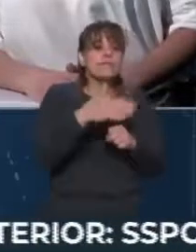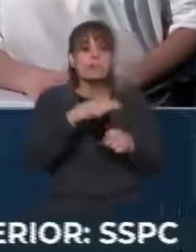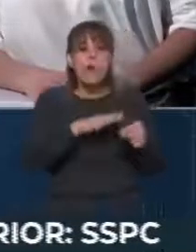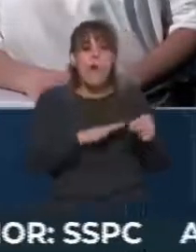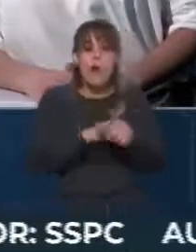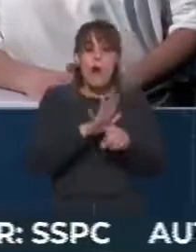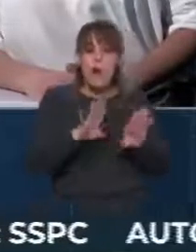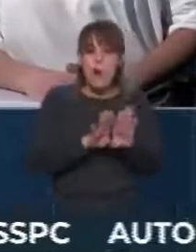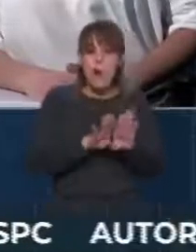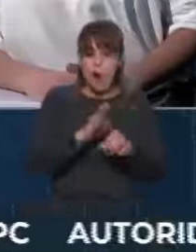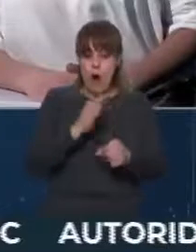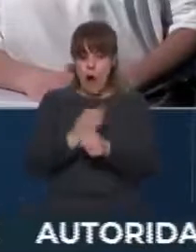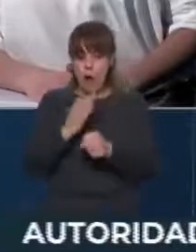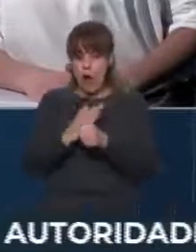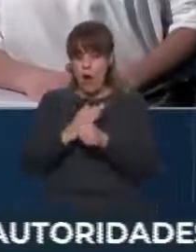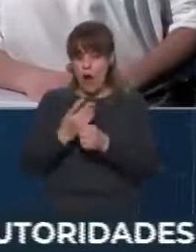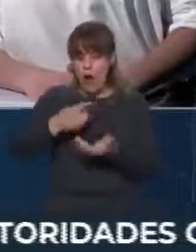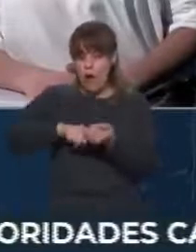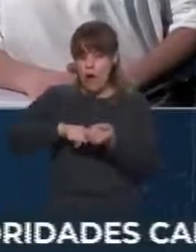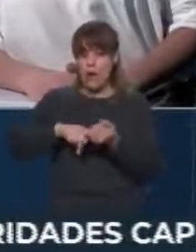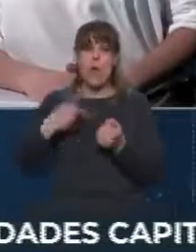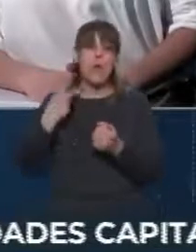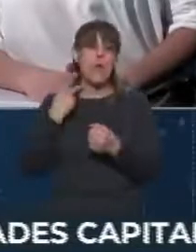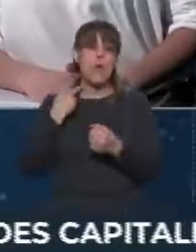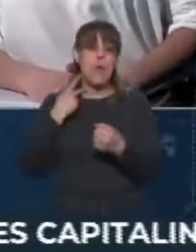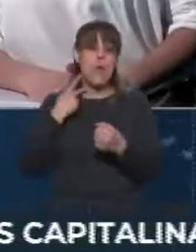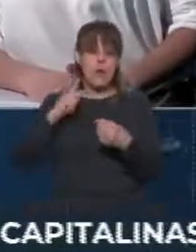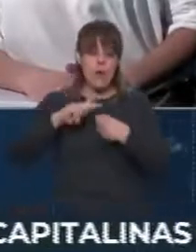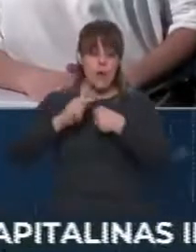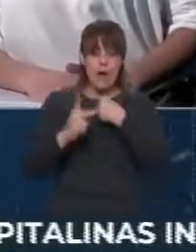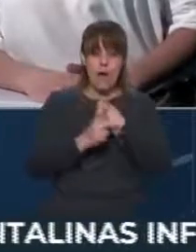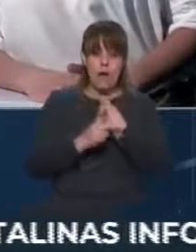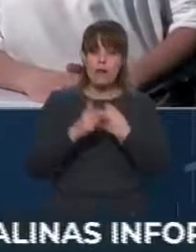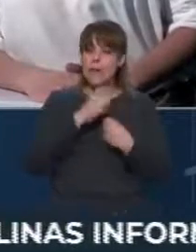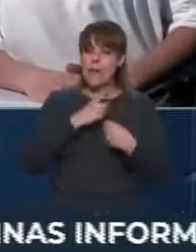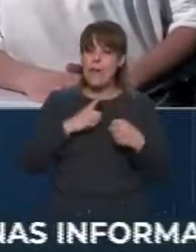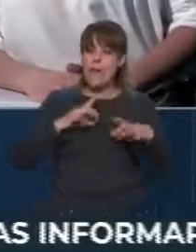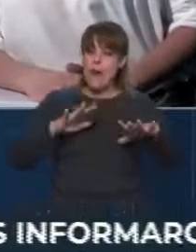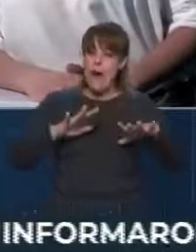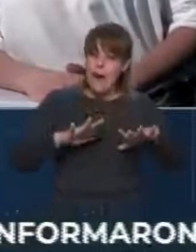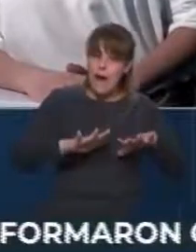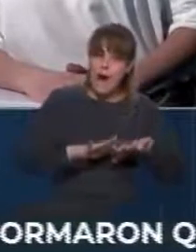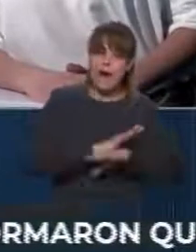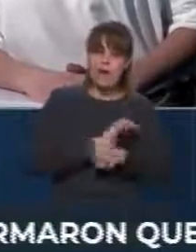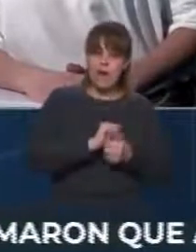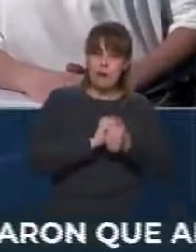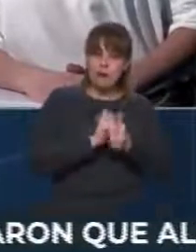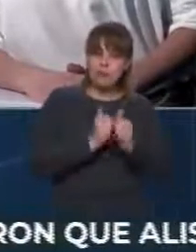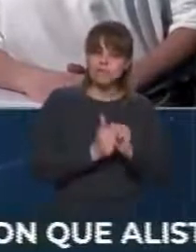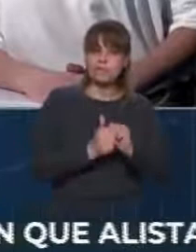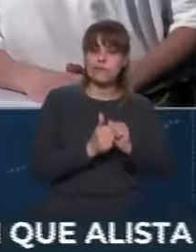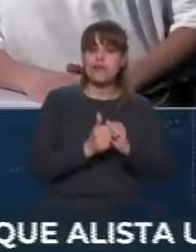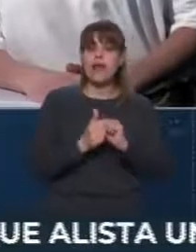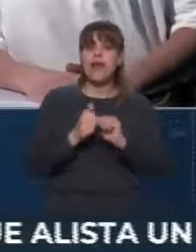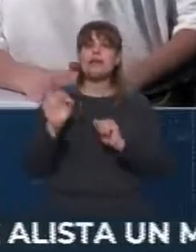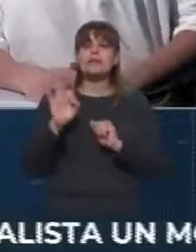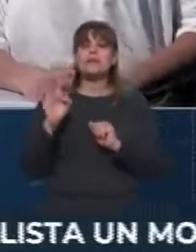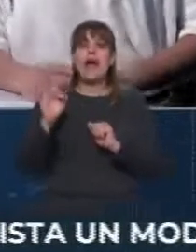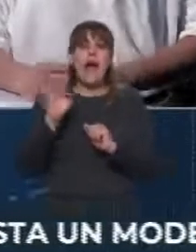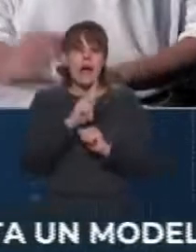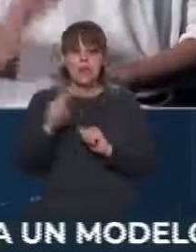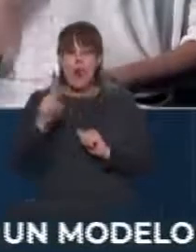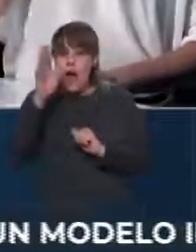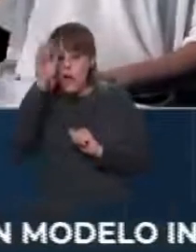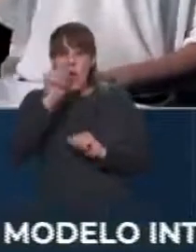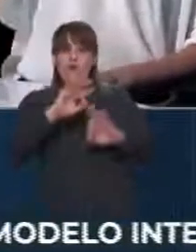vida pública del país, es urgente que estos cambios se vayan dando. A lo mejor no son las formas o las maneras que nos gustaría a todos,